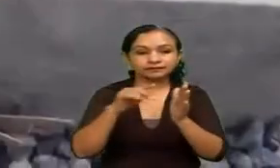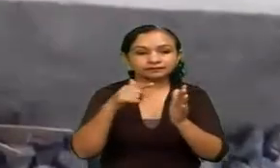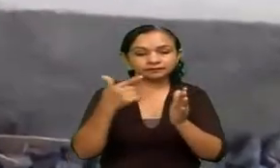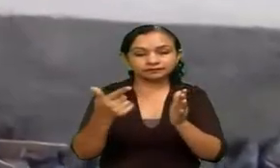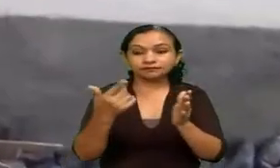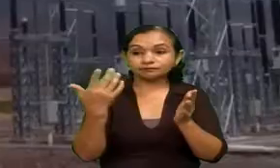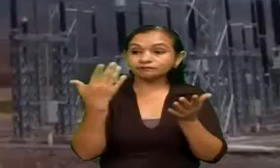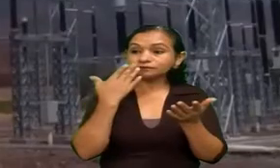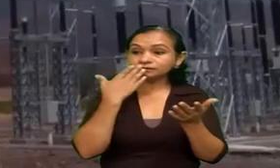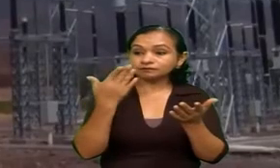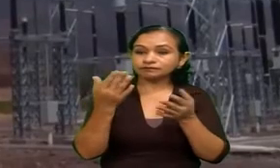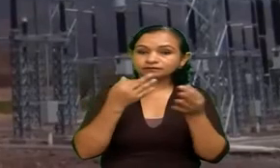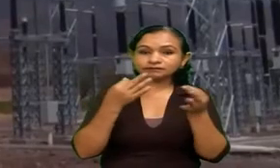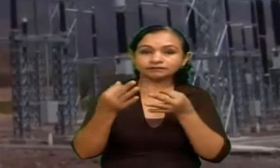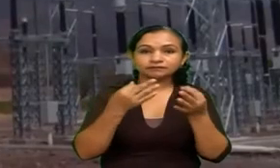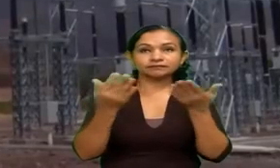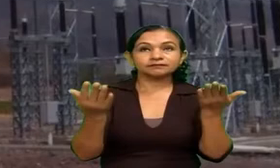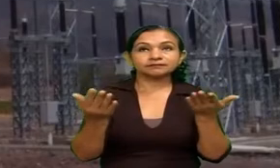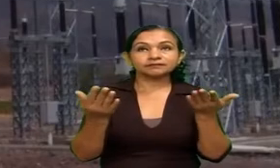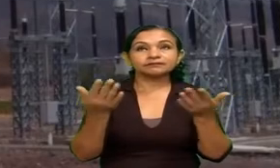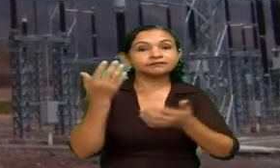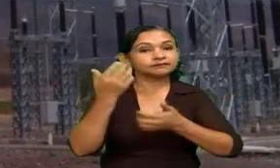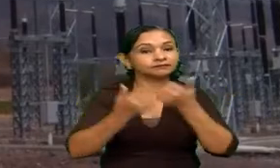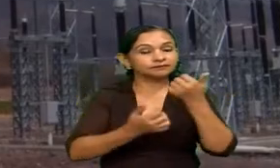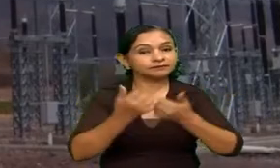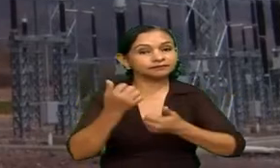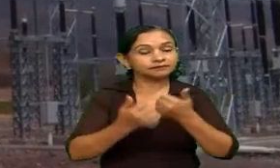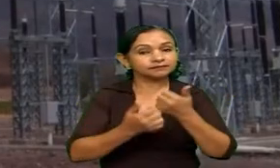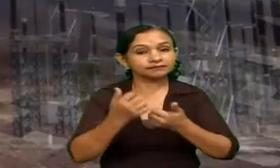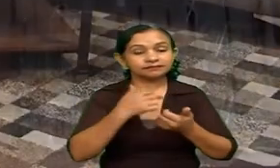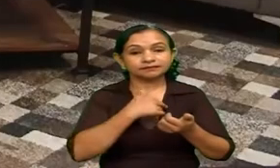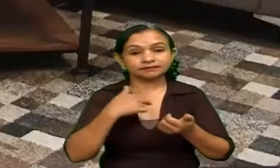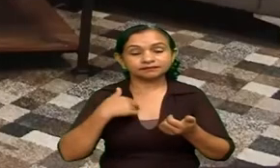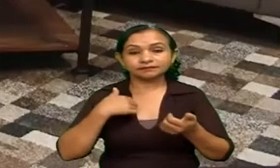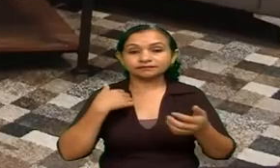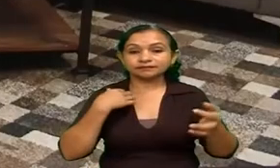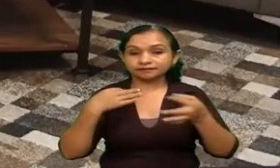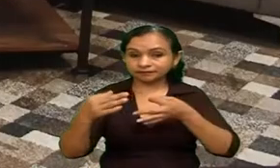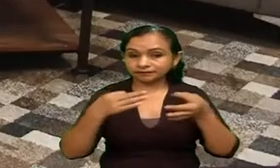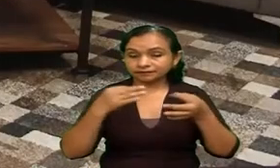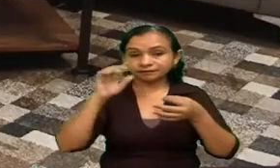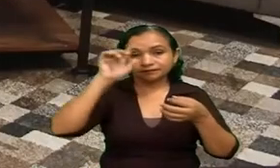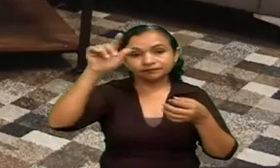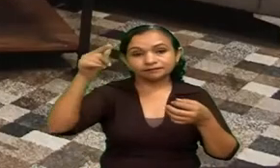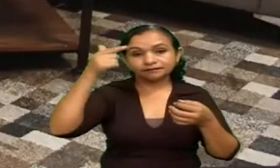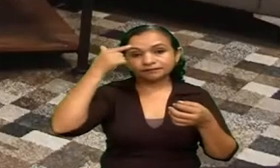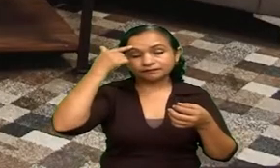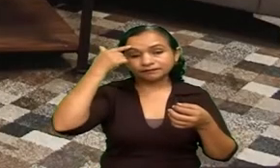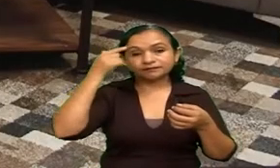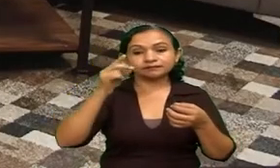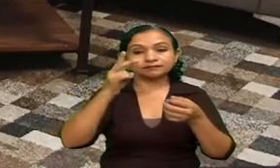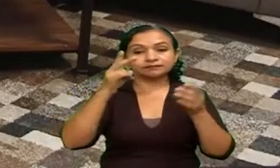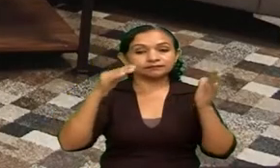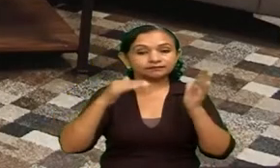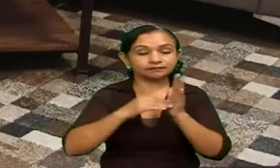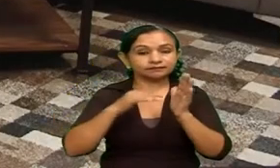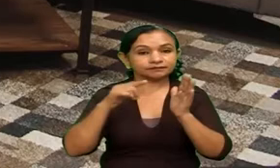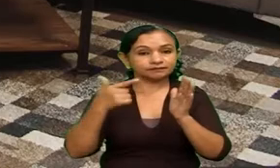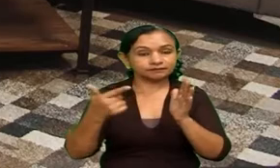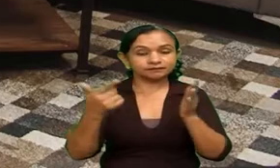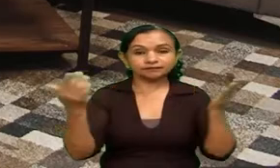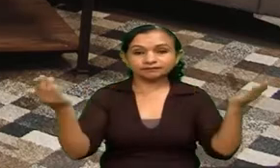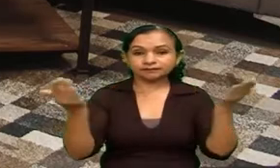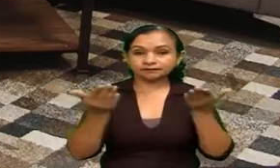antes del 2007. Técnica. Porque ese era el problema y lo mencionamos nosotros como gobierno a inicio del 2007. ¿Cómo